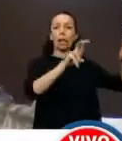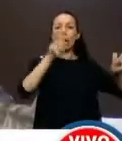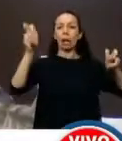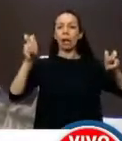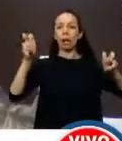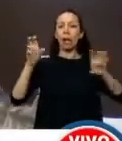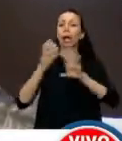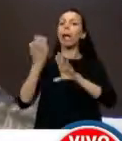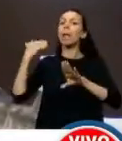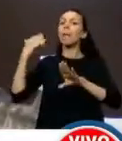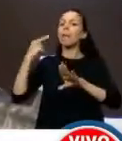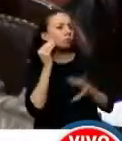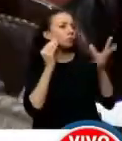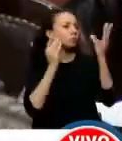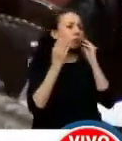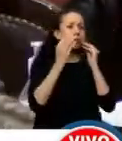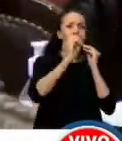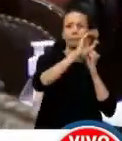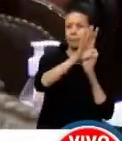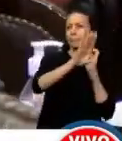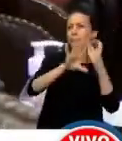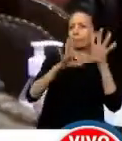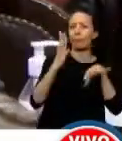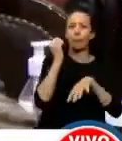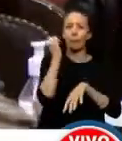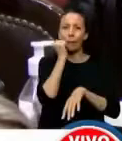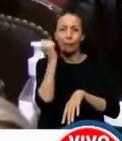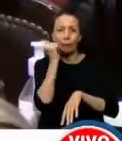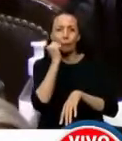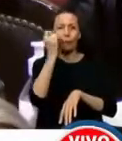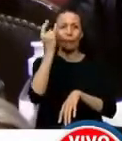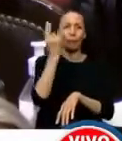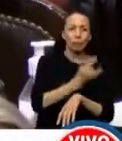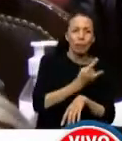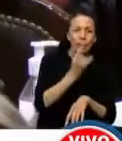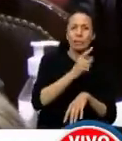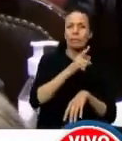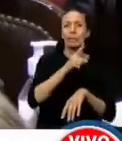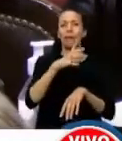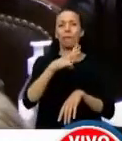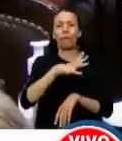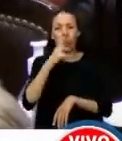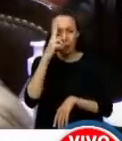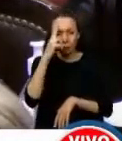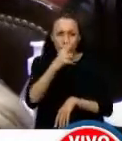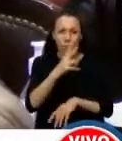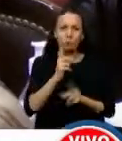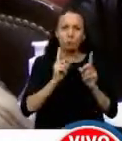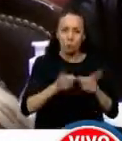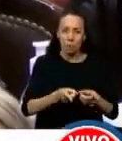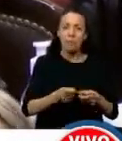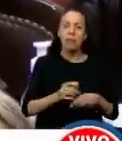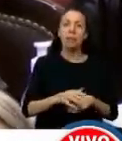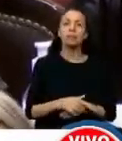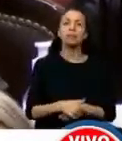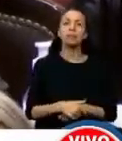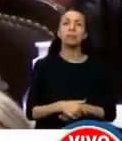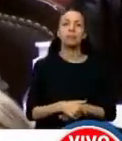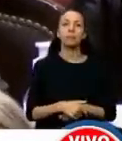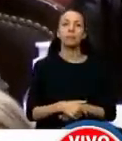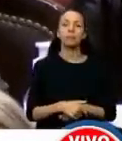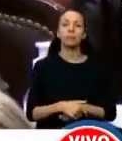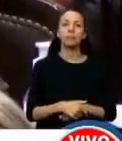Todos debe, y sobre todo encabezado por el presidente, resolver